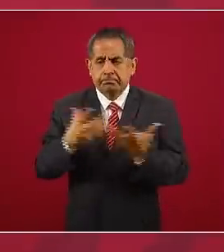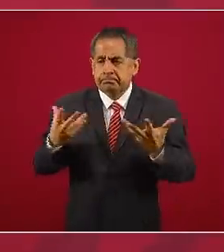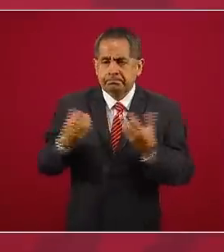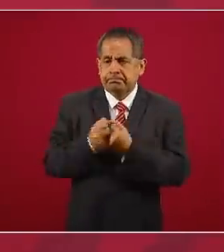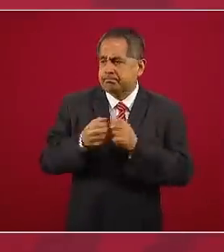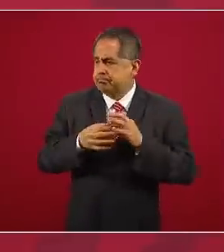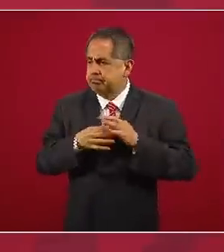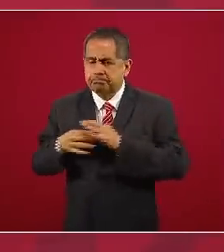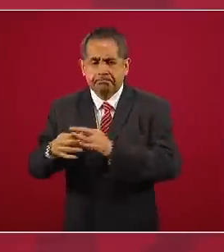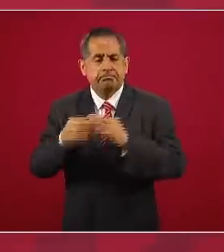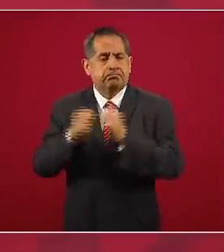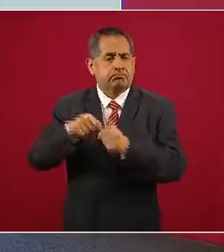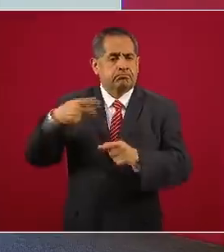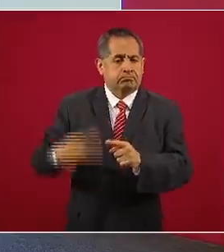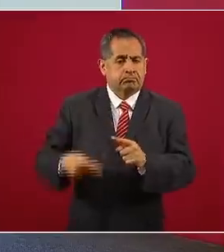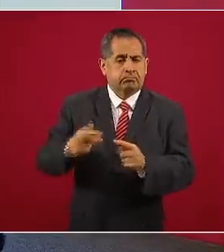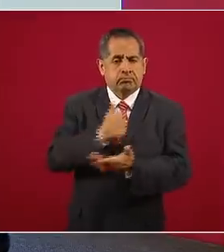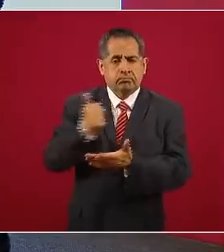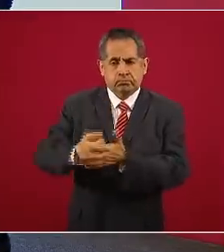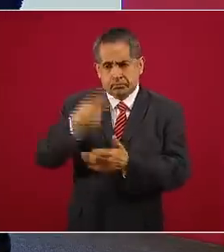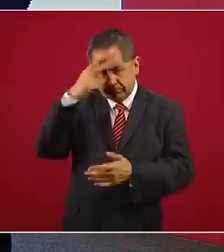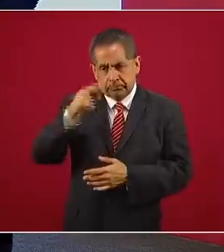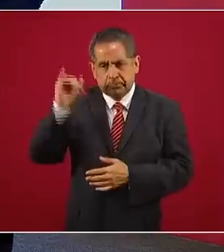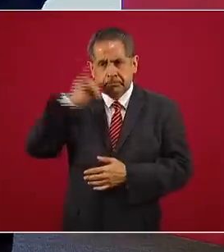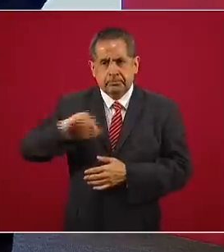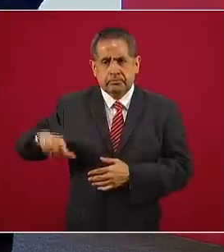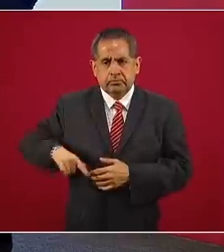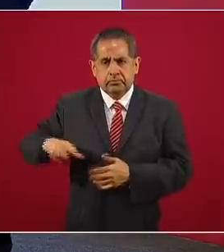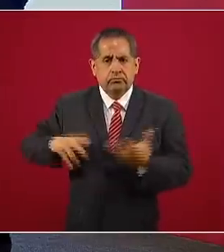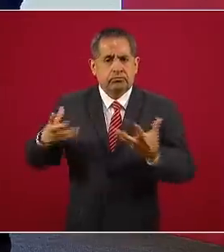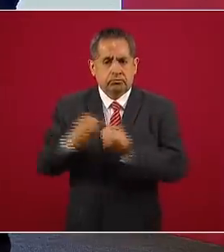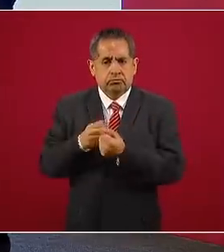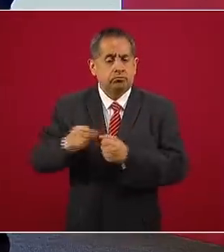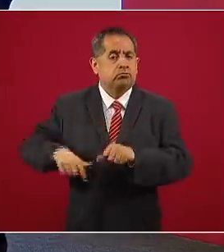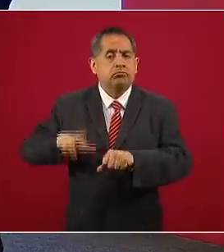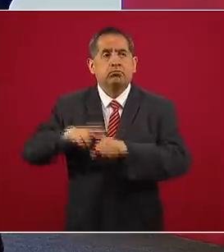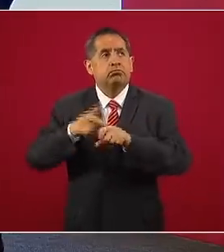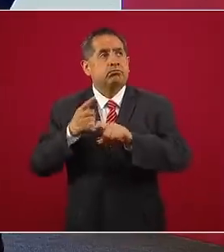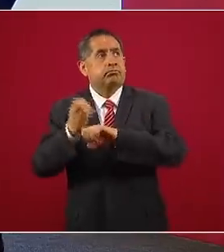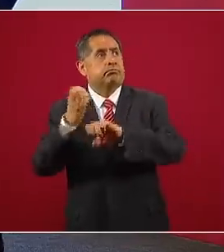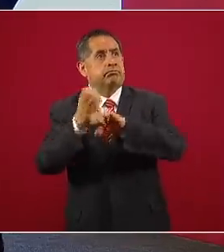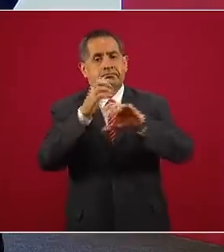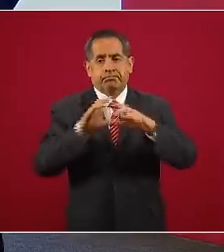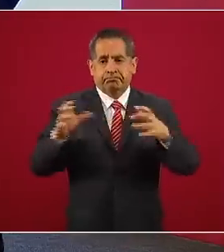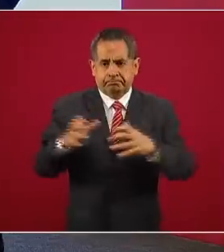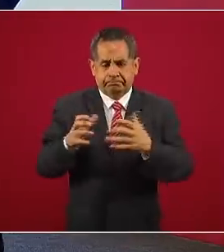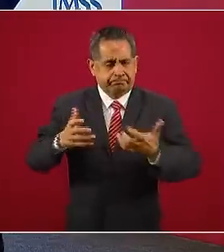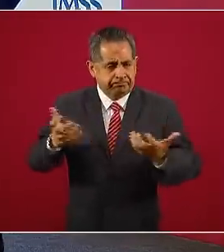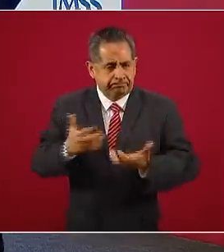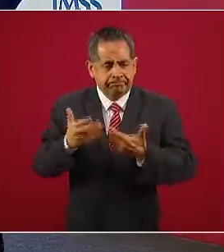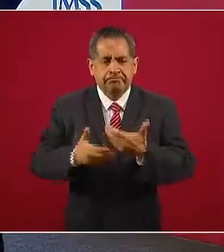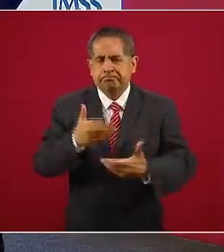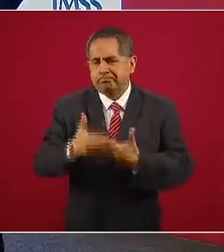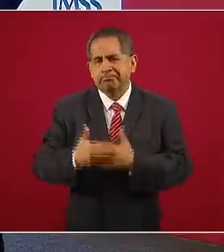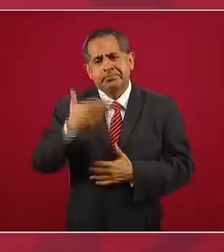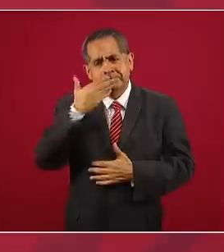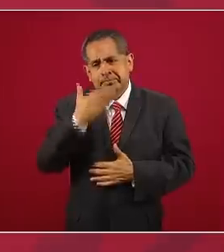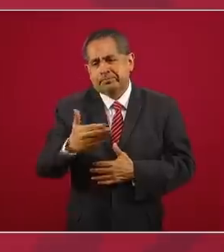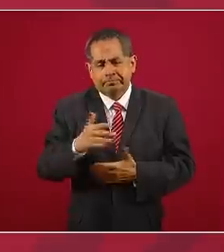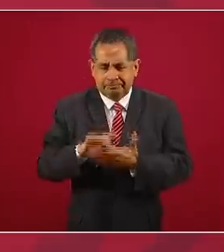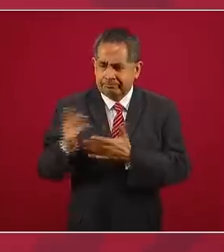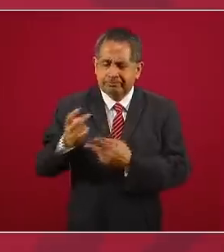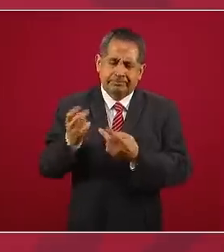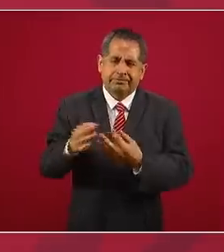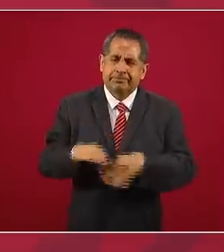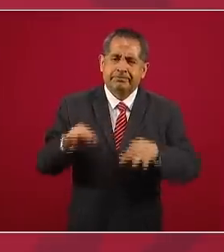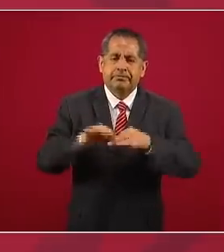con la jefa de gobierno de la ciudad de mexico y los gobernadores de los estados estas acciones hubiesen sido imposibles